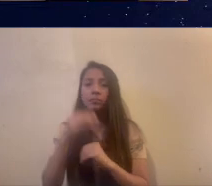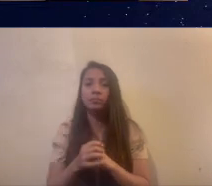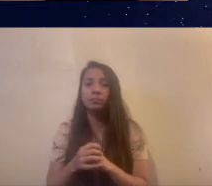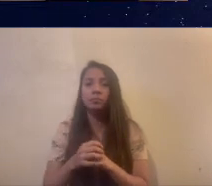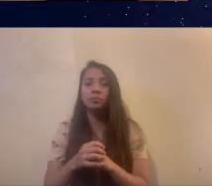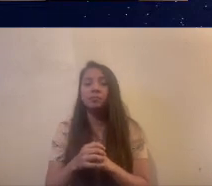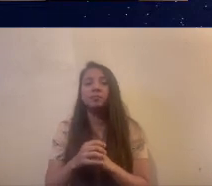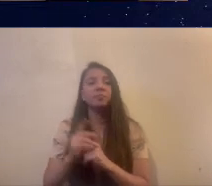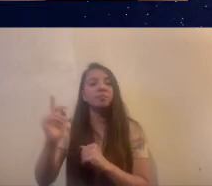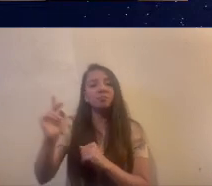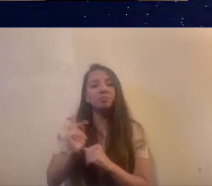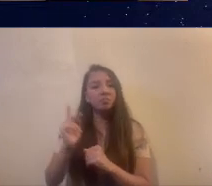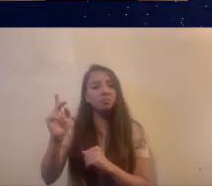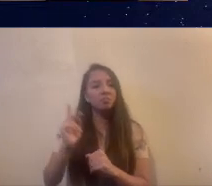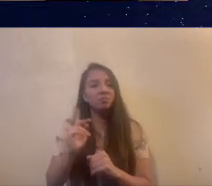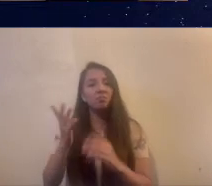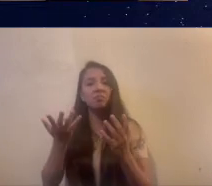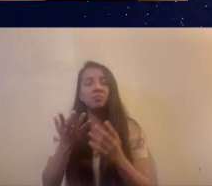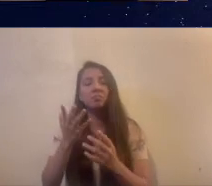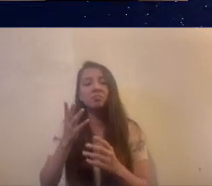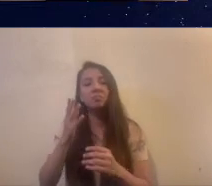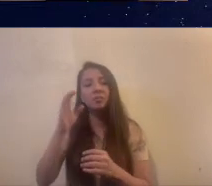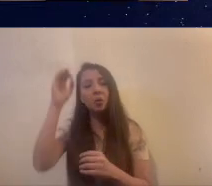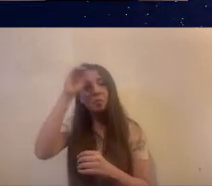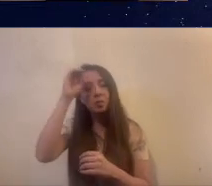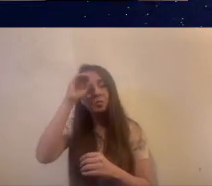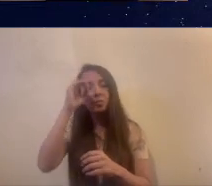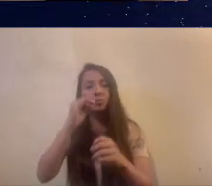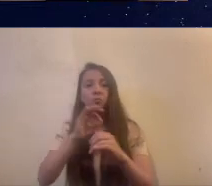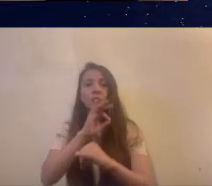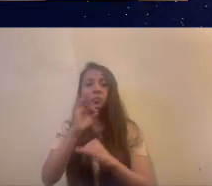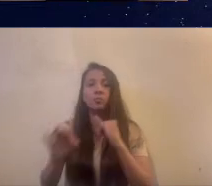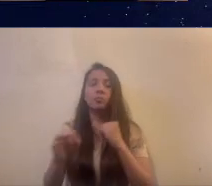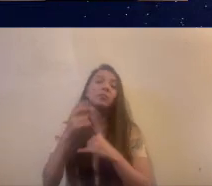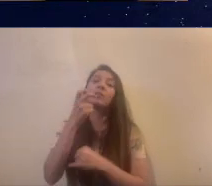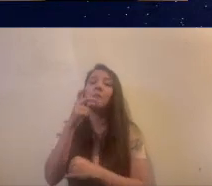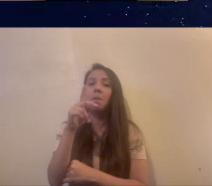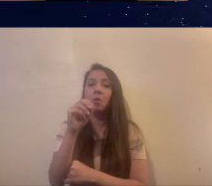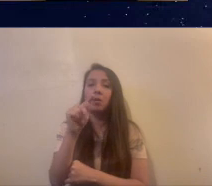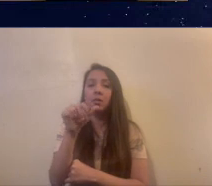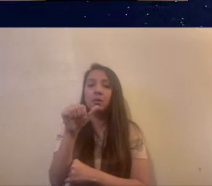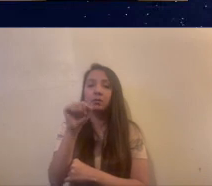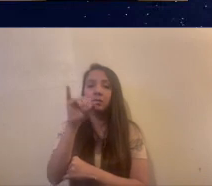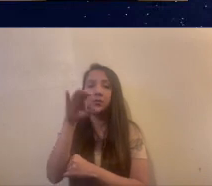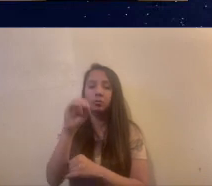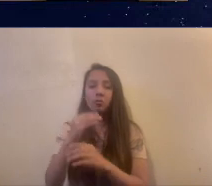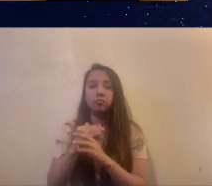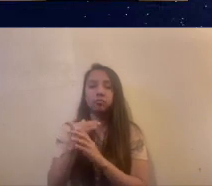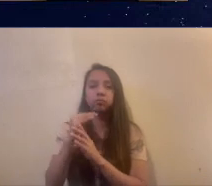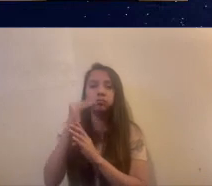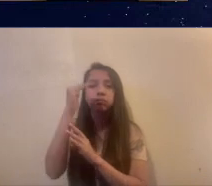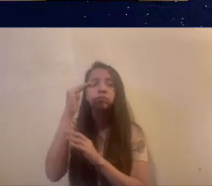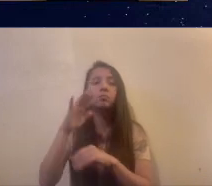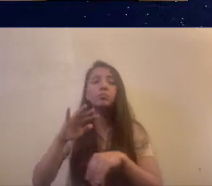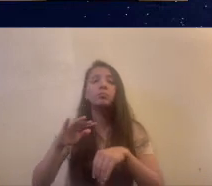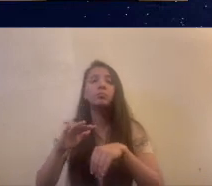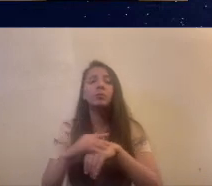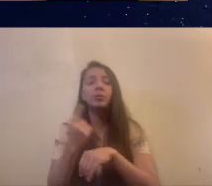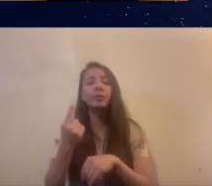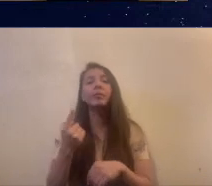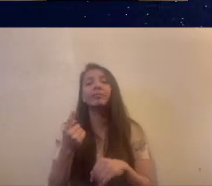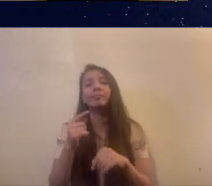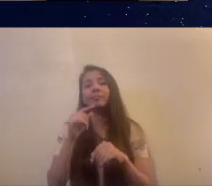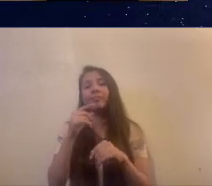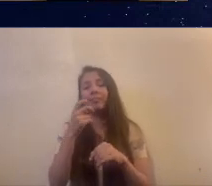al igual que ellos, hemos llegado a las conclusiones de que este aumento en la acumulación de potasio tendría que ver